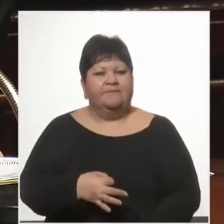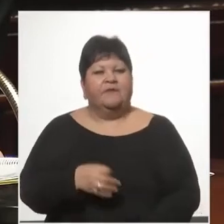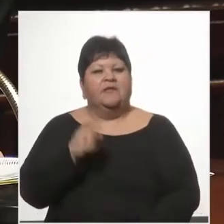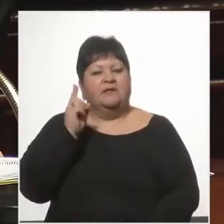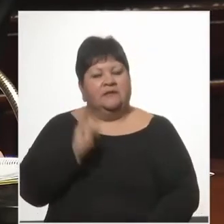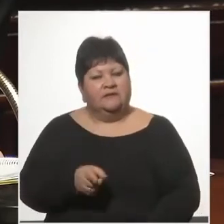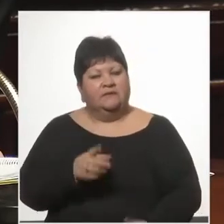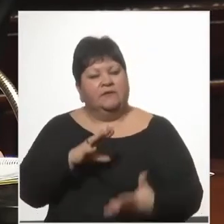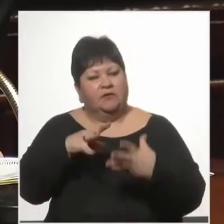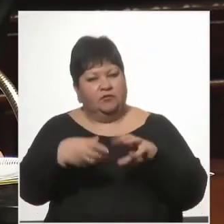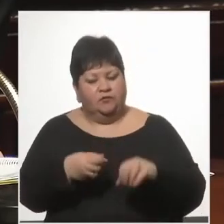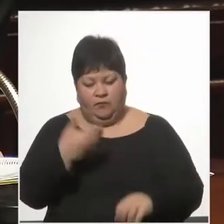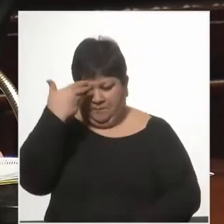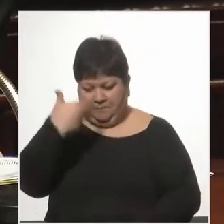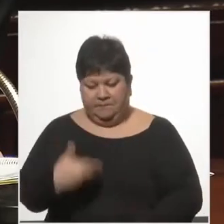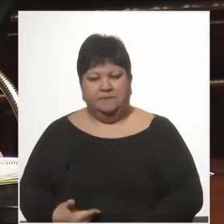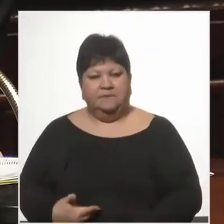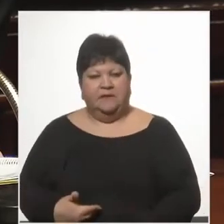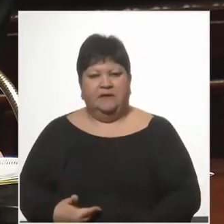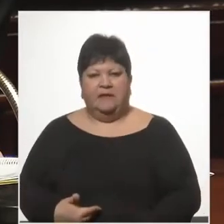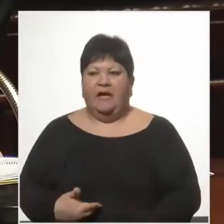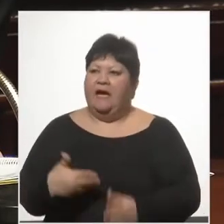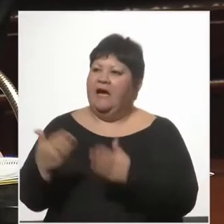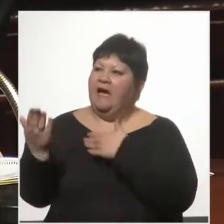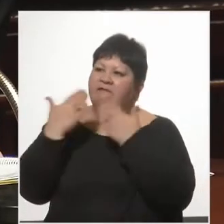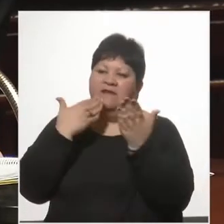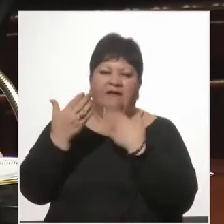daba que hablar en buena parte de la sociedad.